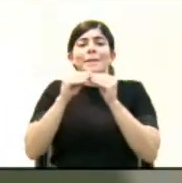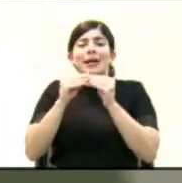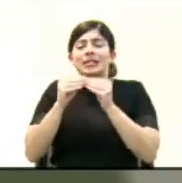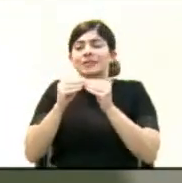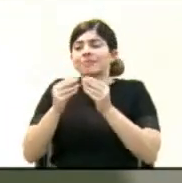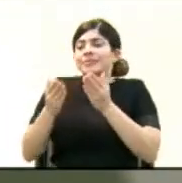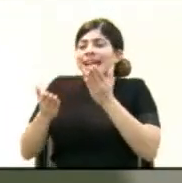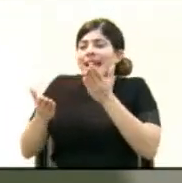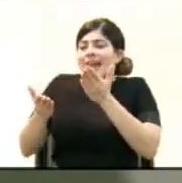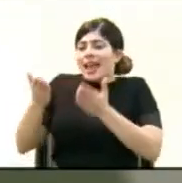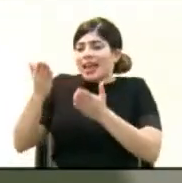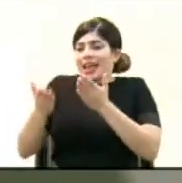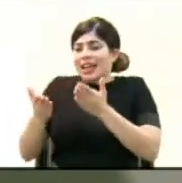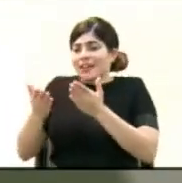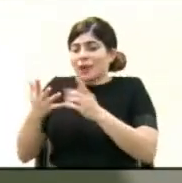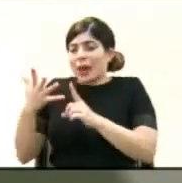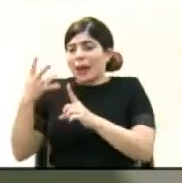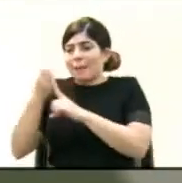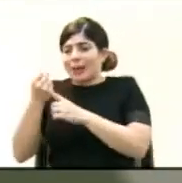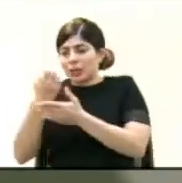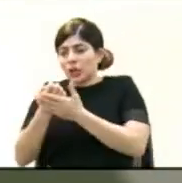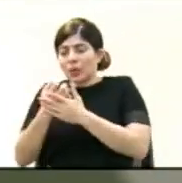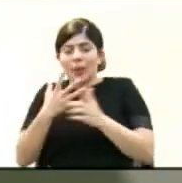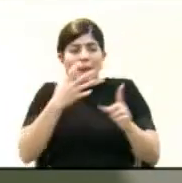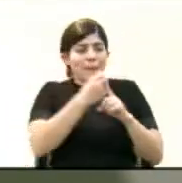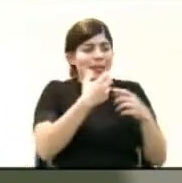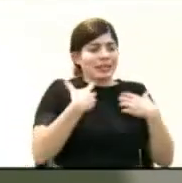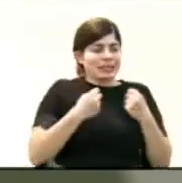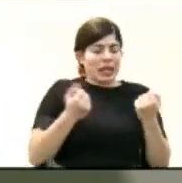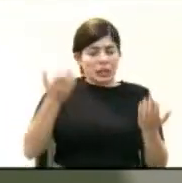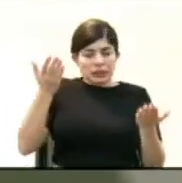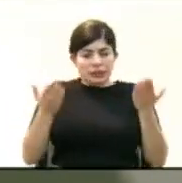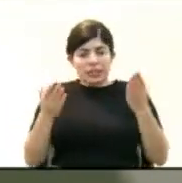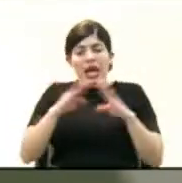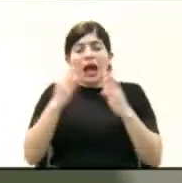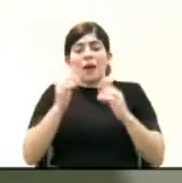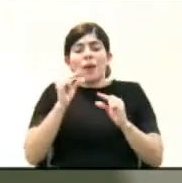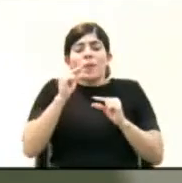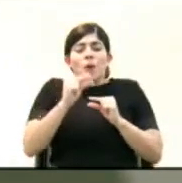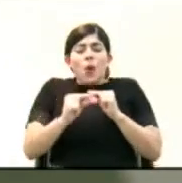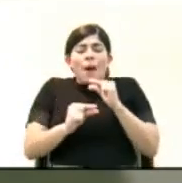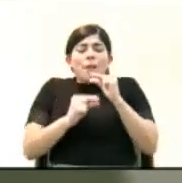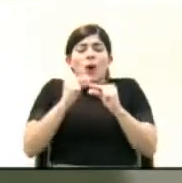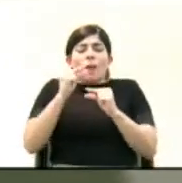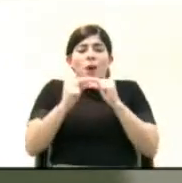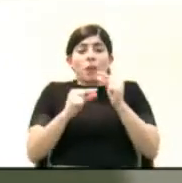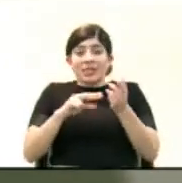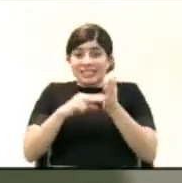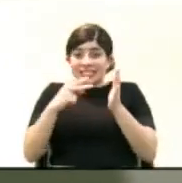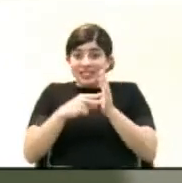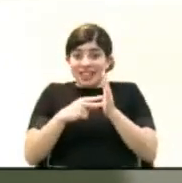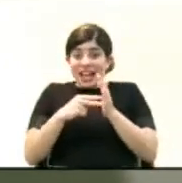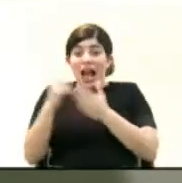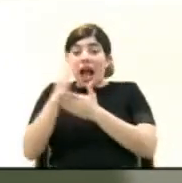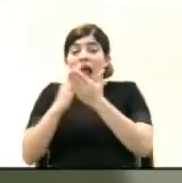sanitario, y también generar una apertura que sea muy gradual. Sin embargo, eso no implica que